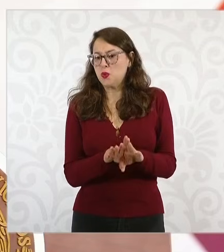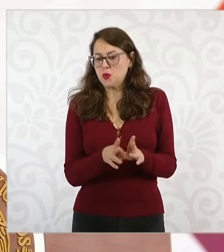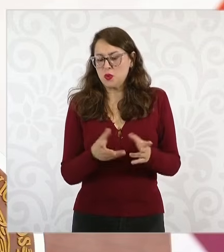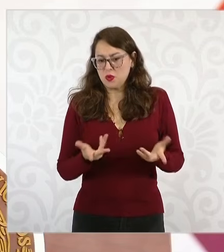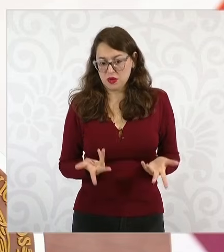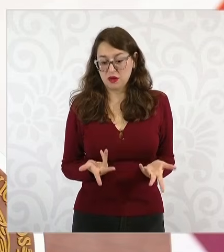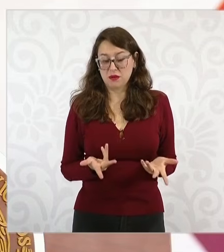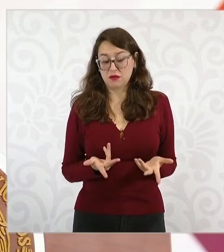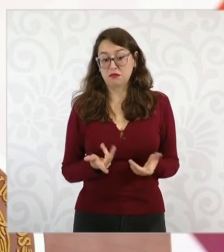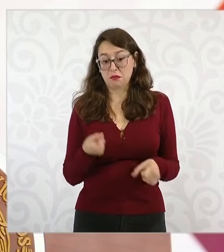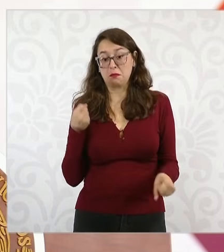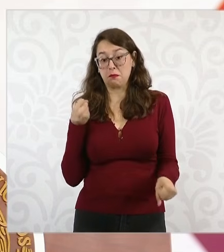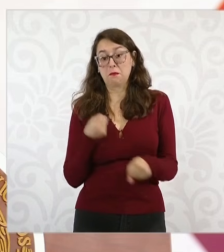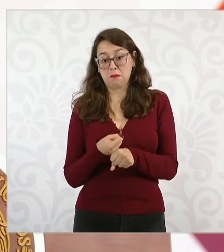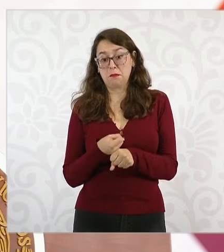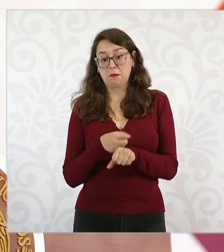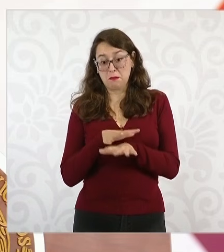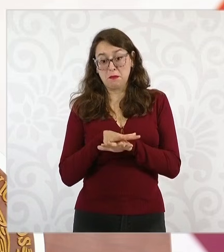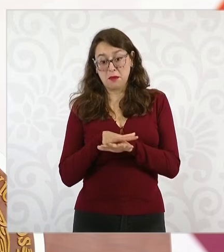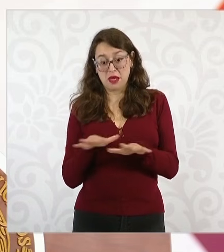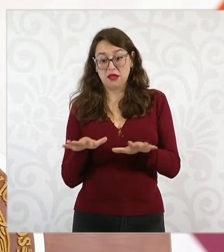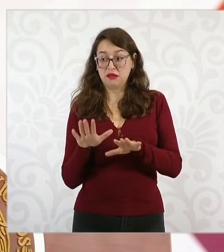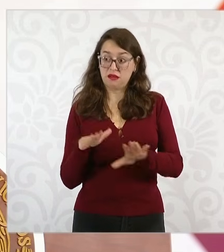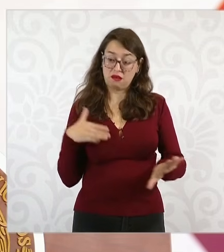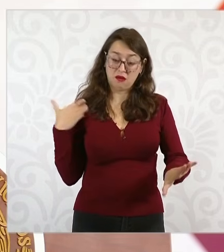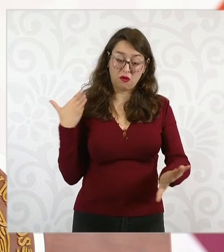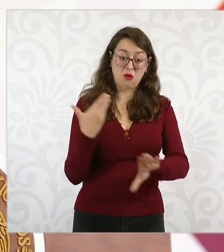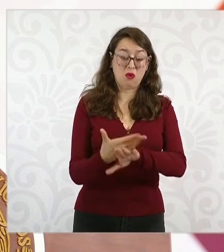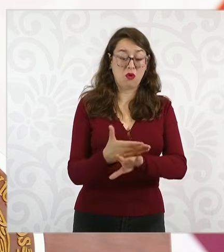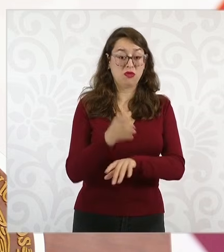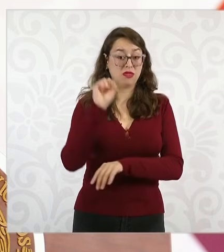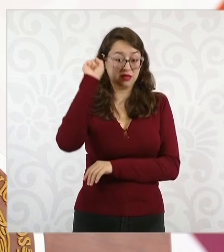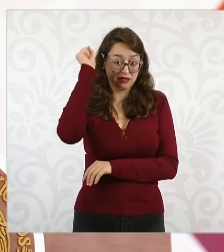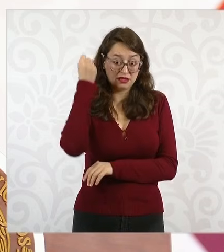Porque impacta no solamente en Sinaloa.